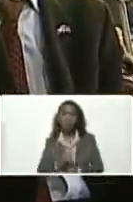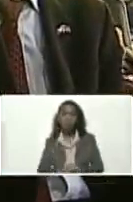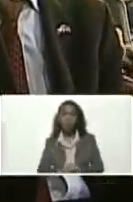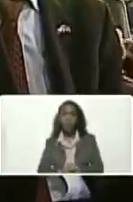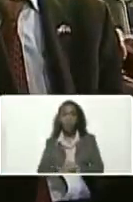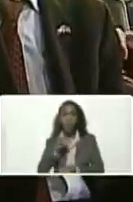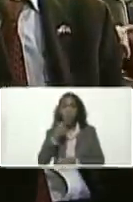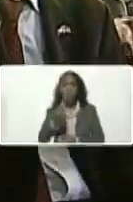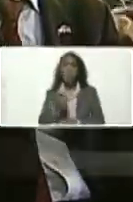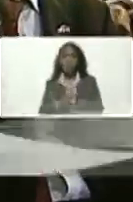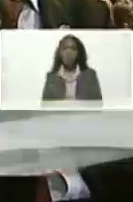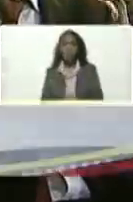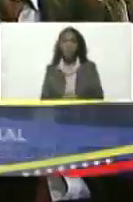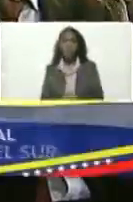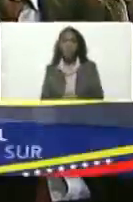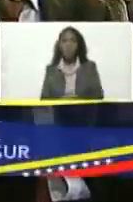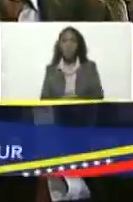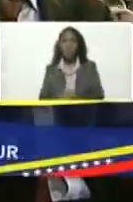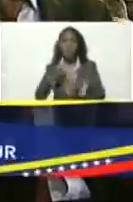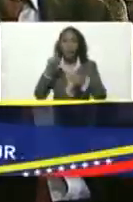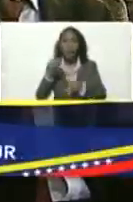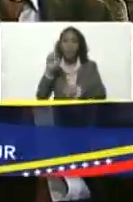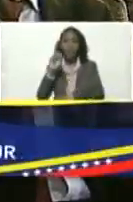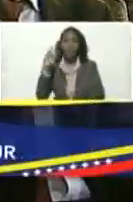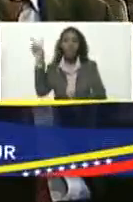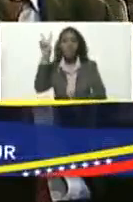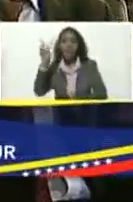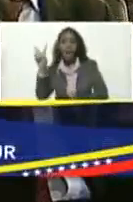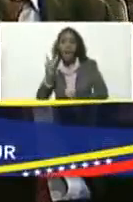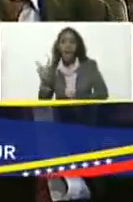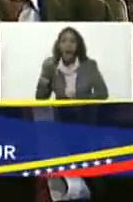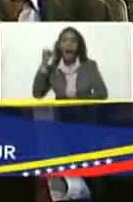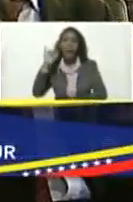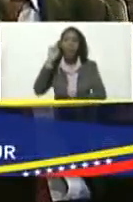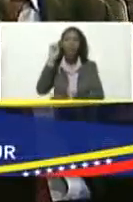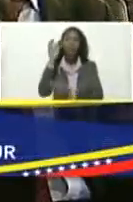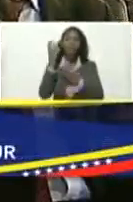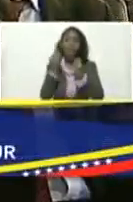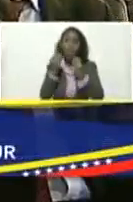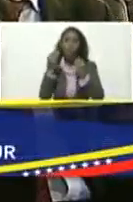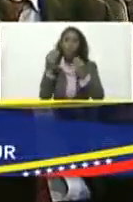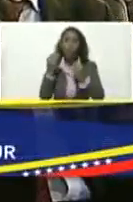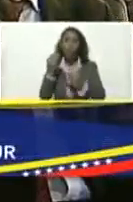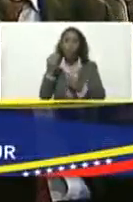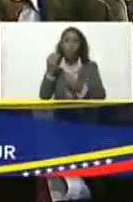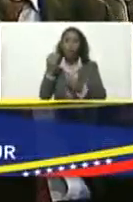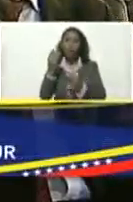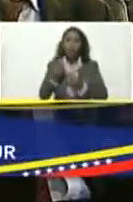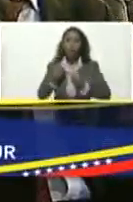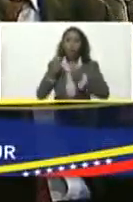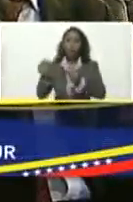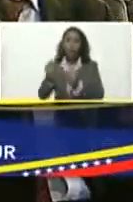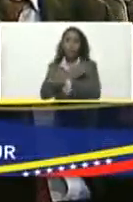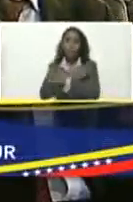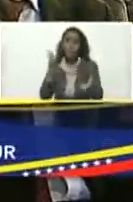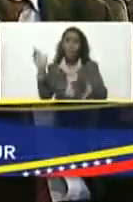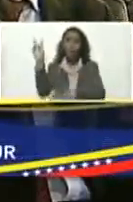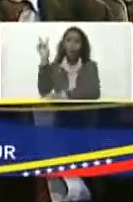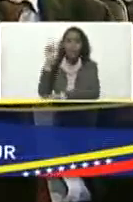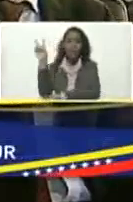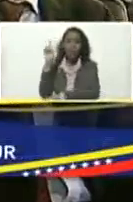decirle que Vietnam tiene mucho, pero muchísimo que ofrecer a Venezuela, así como Venezuela